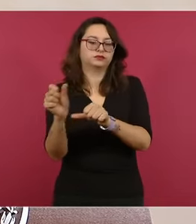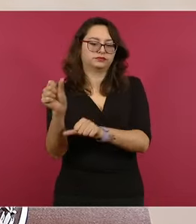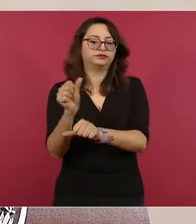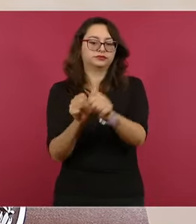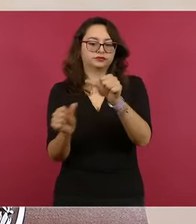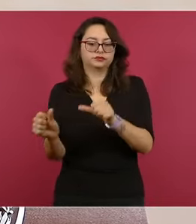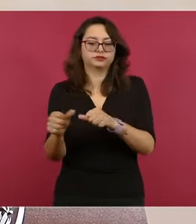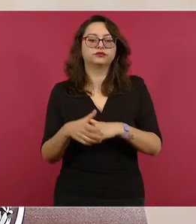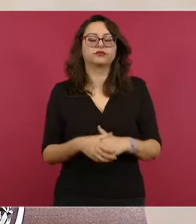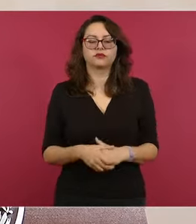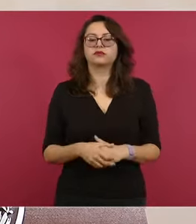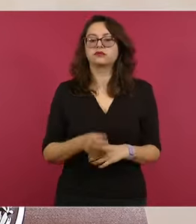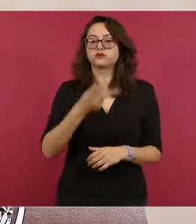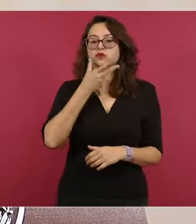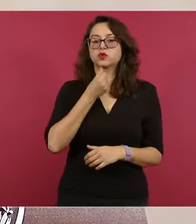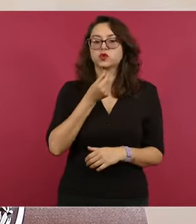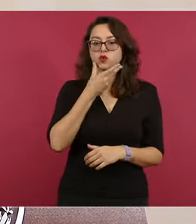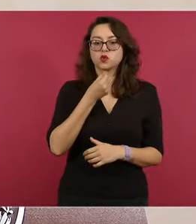Hombre. ¿Quién?